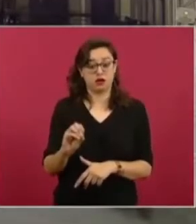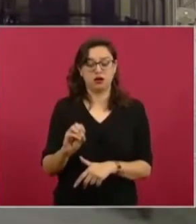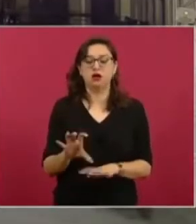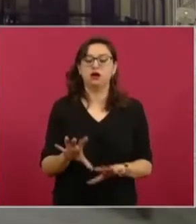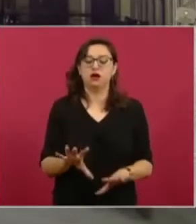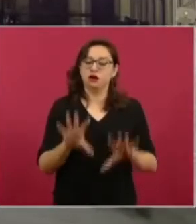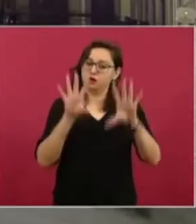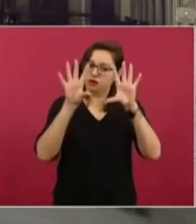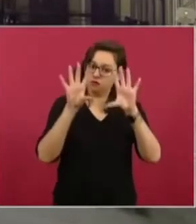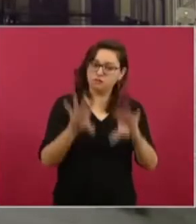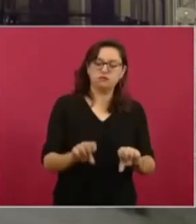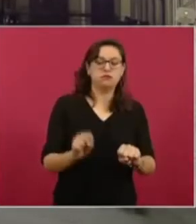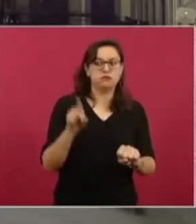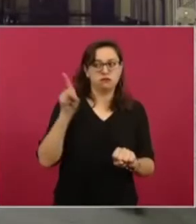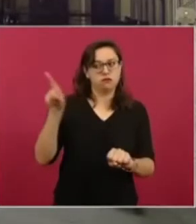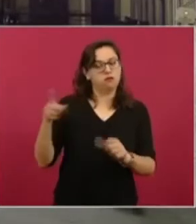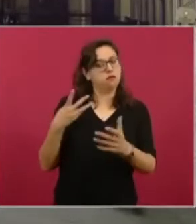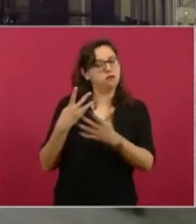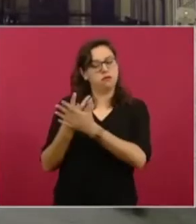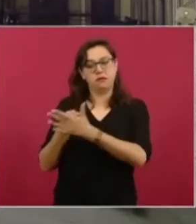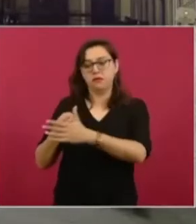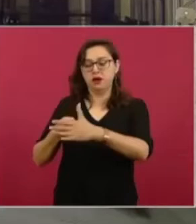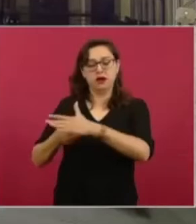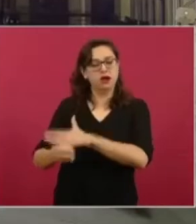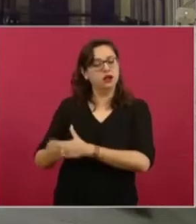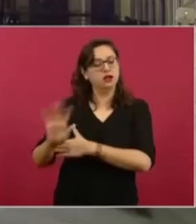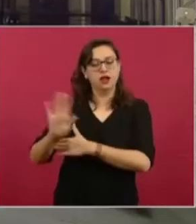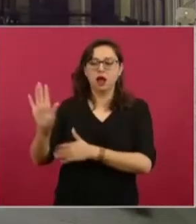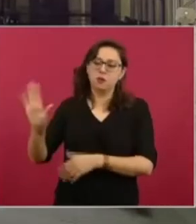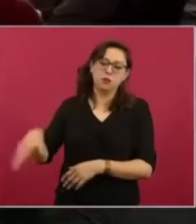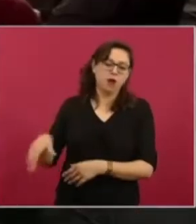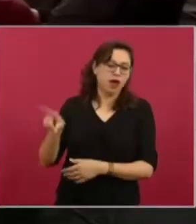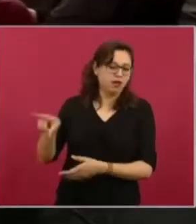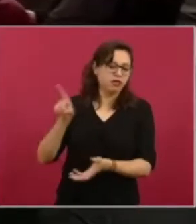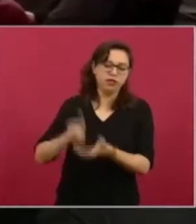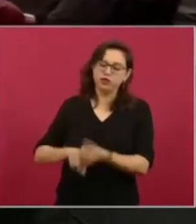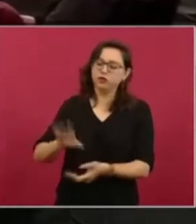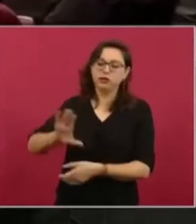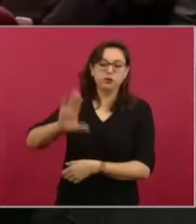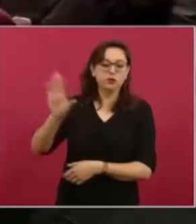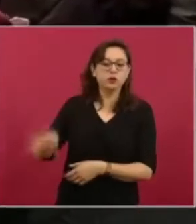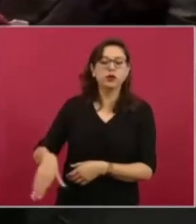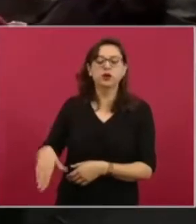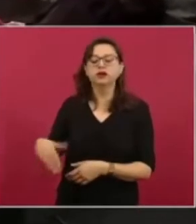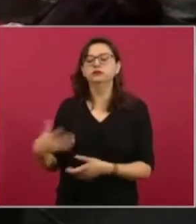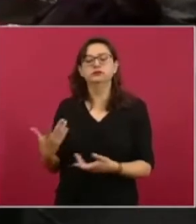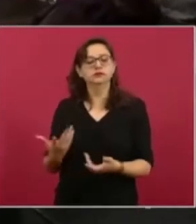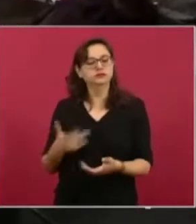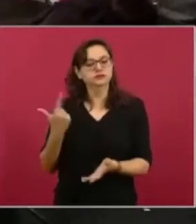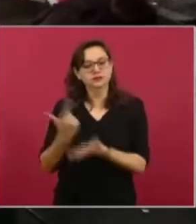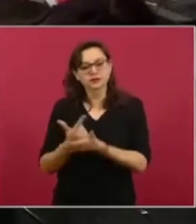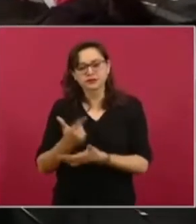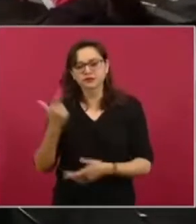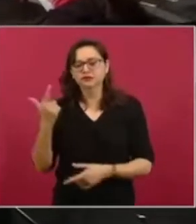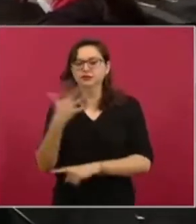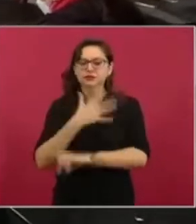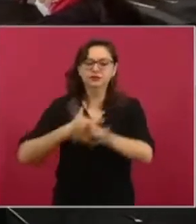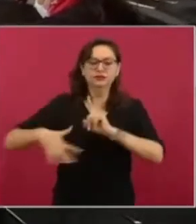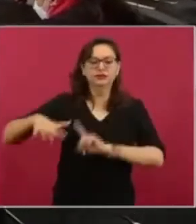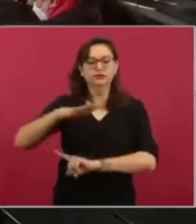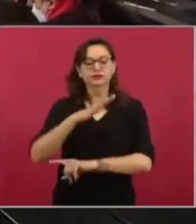que llegaba allá, pues ya no salía por las enfermedades